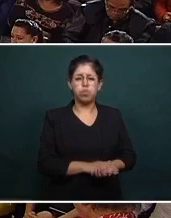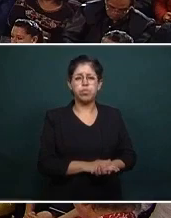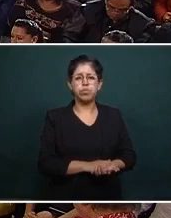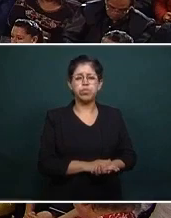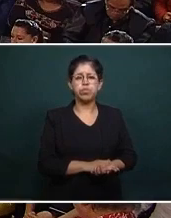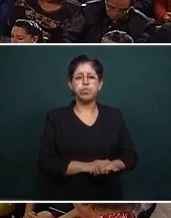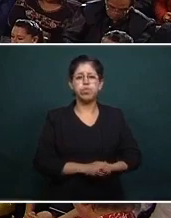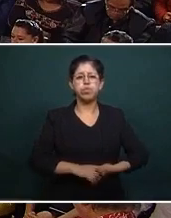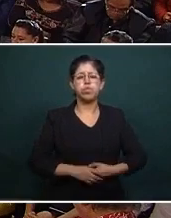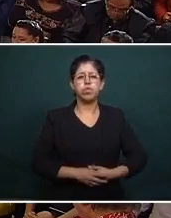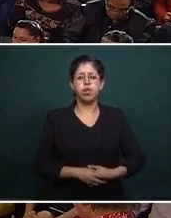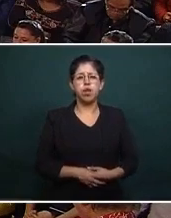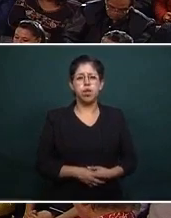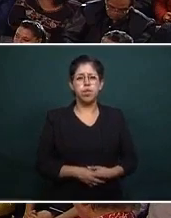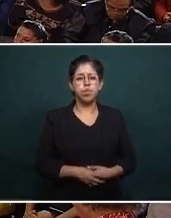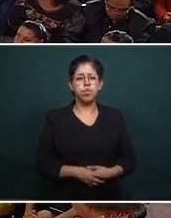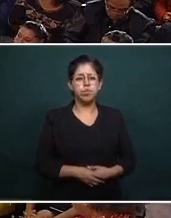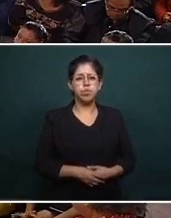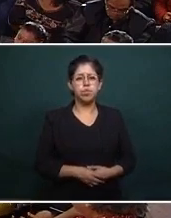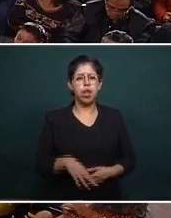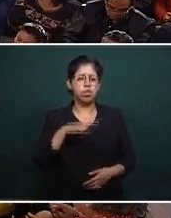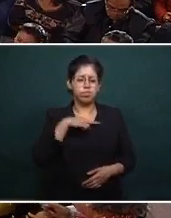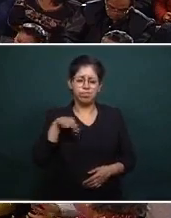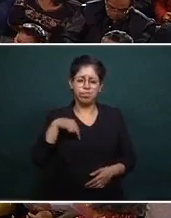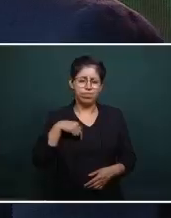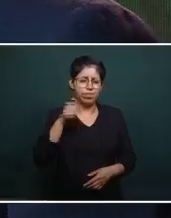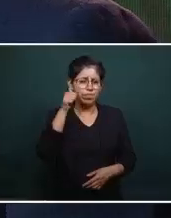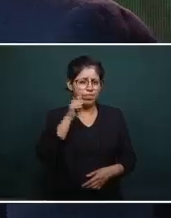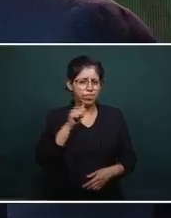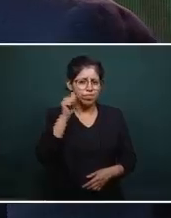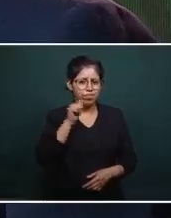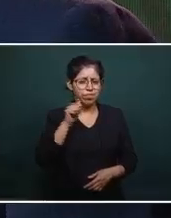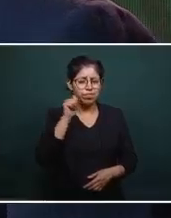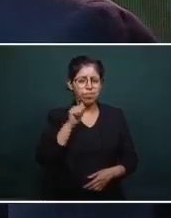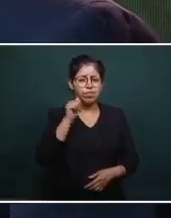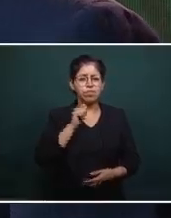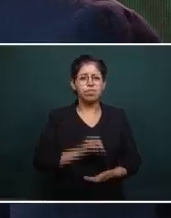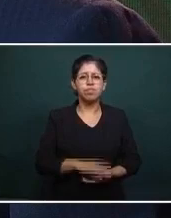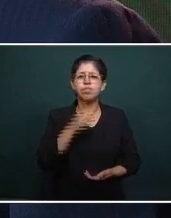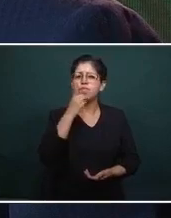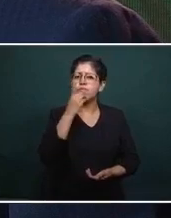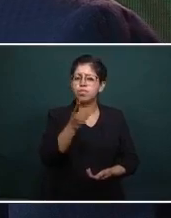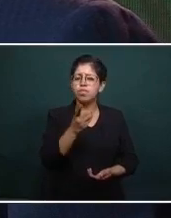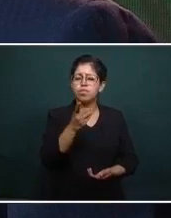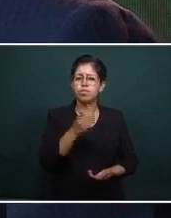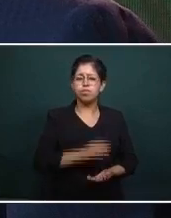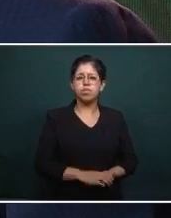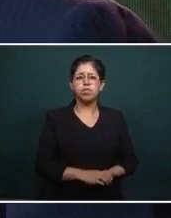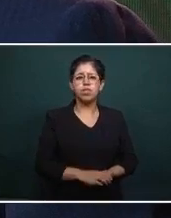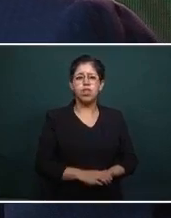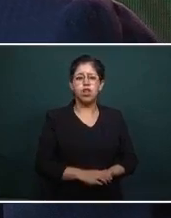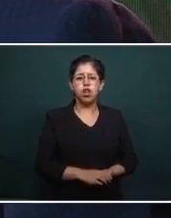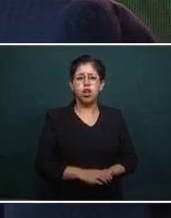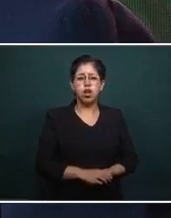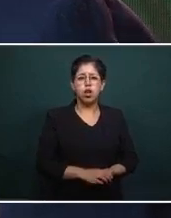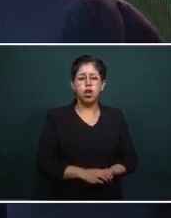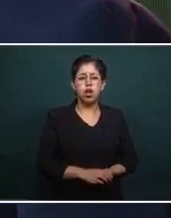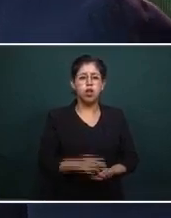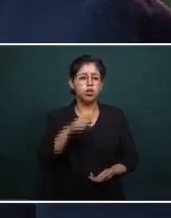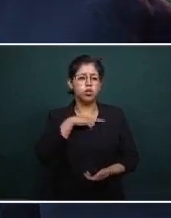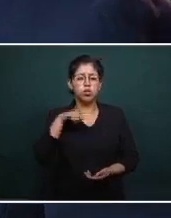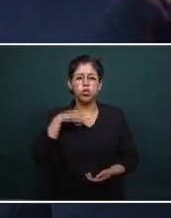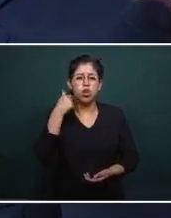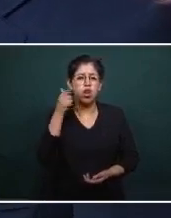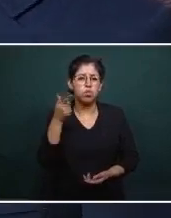allá. Gracias. Bueno, nosotros siempre hemos sostenido que el camino no es el uso de